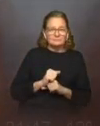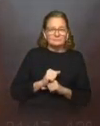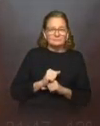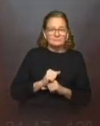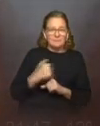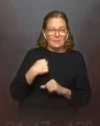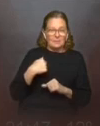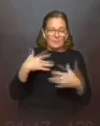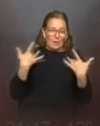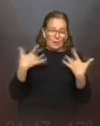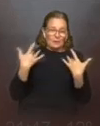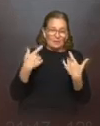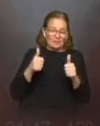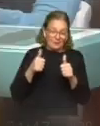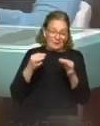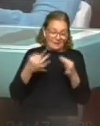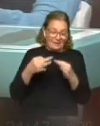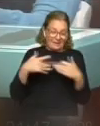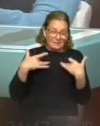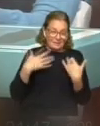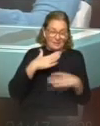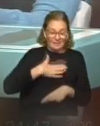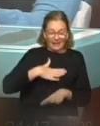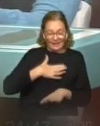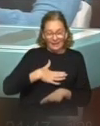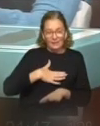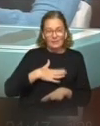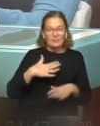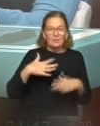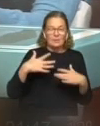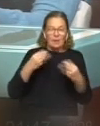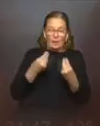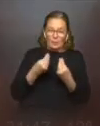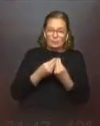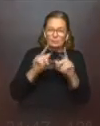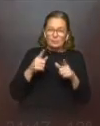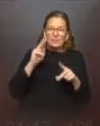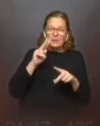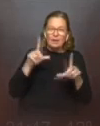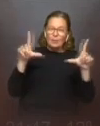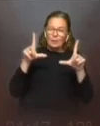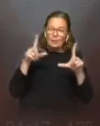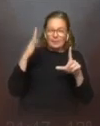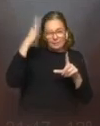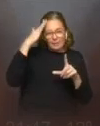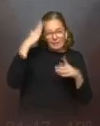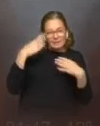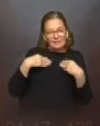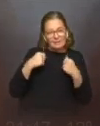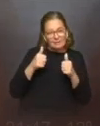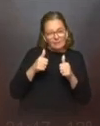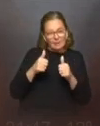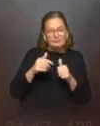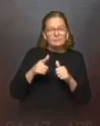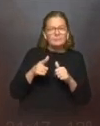Me pone contento. La verdad, te juro que me tranquiliza y seguramente a muchas y muchos que están mirando este programa saber que se sienten así.